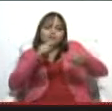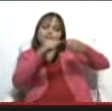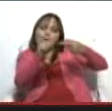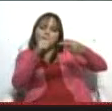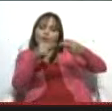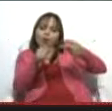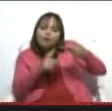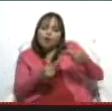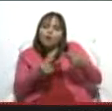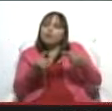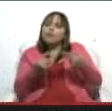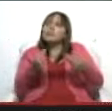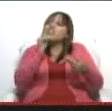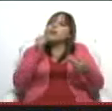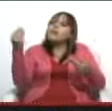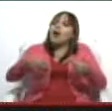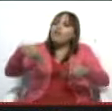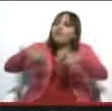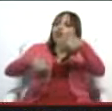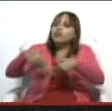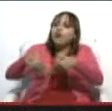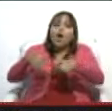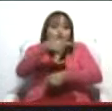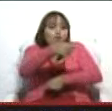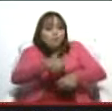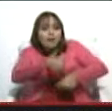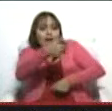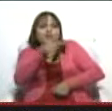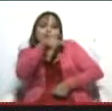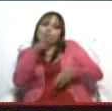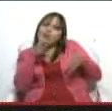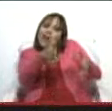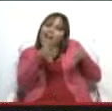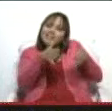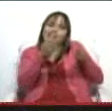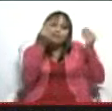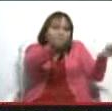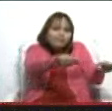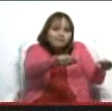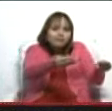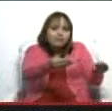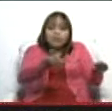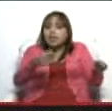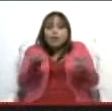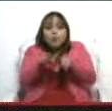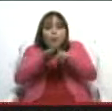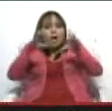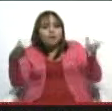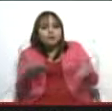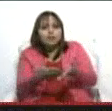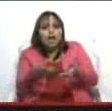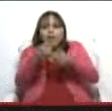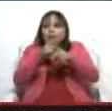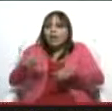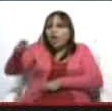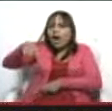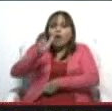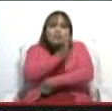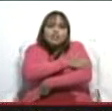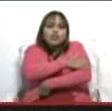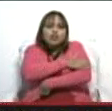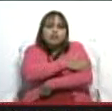ganó. Eso es así en cualquier parte del mundo. Pero ellos, si pierden,